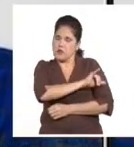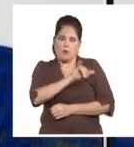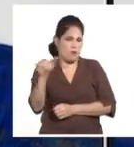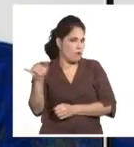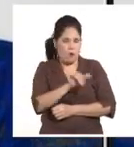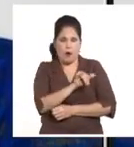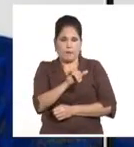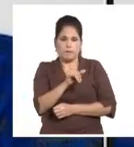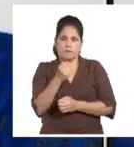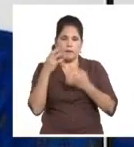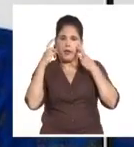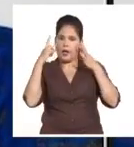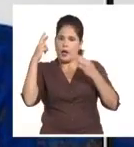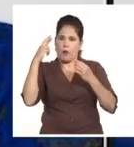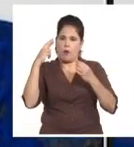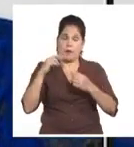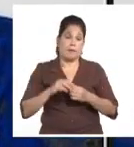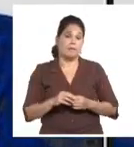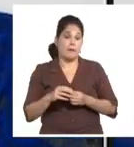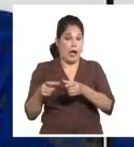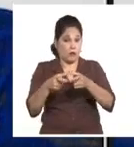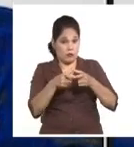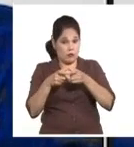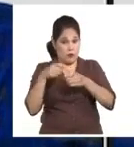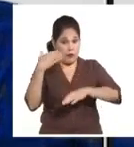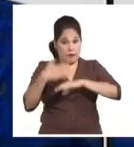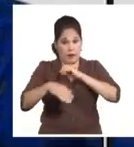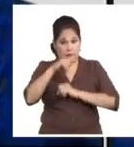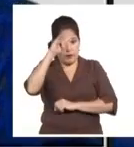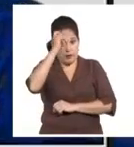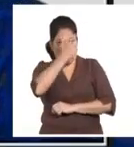prestigia. De igual forma, reaccionó la Asociación Hermanos Saíz,